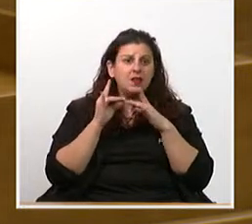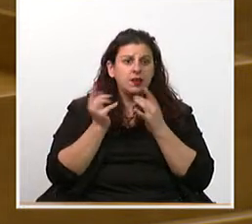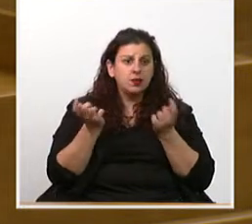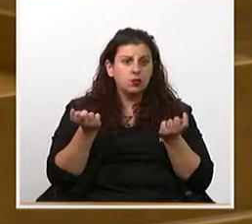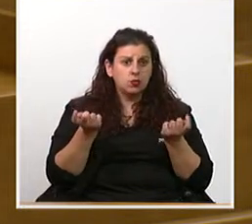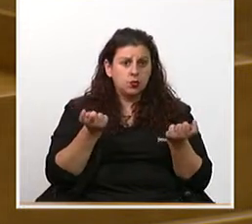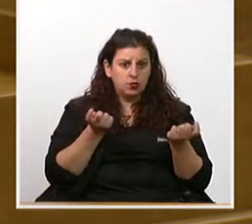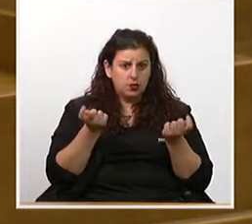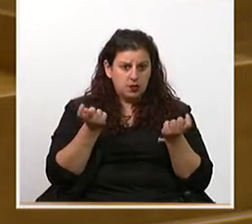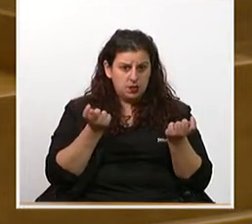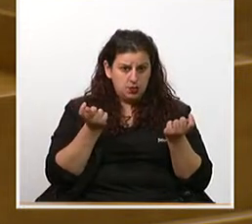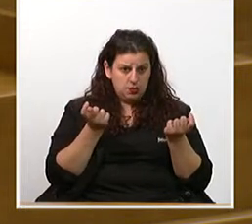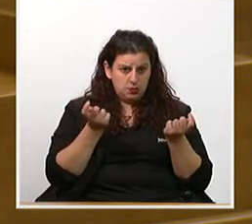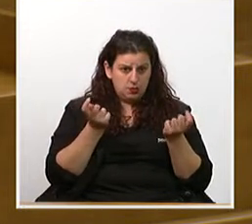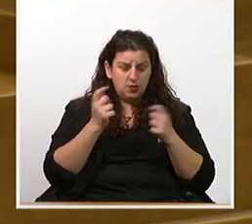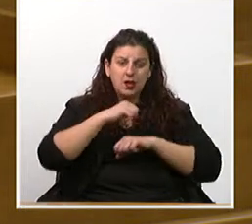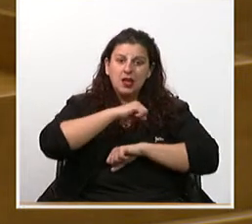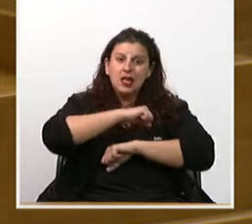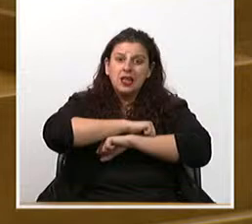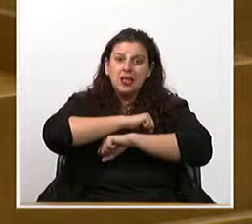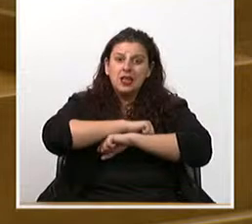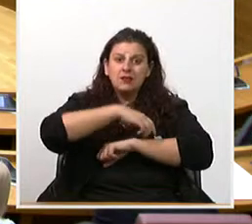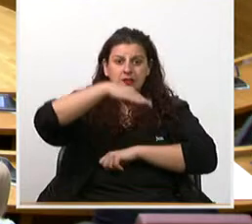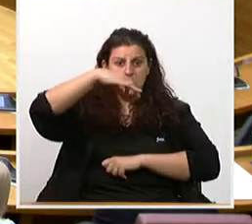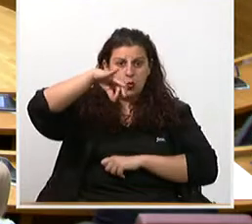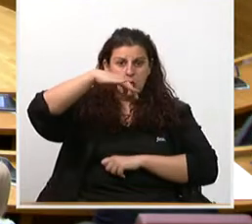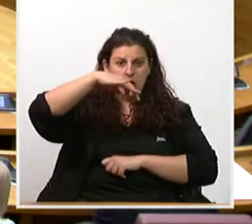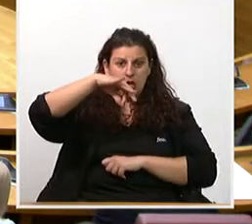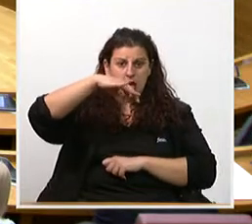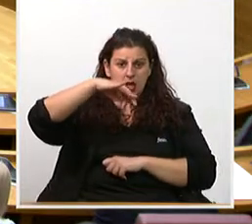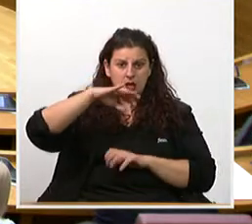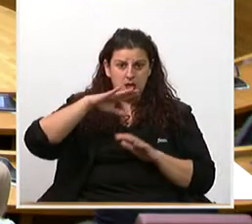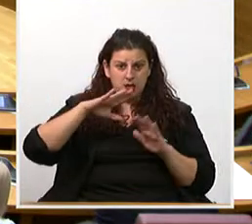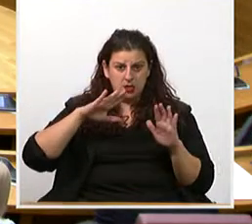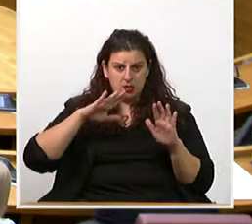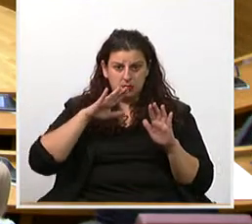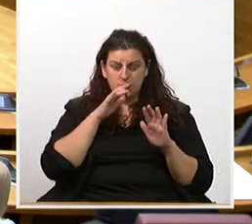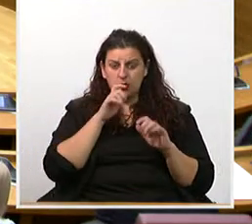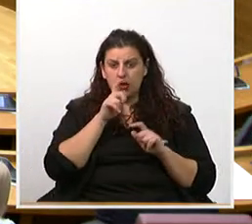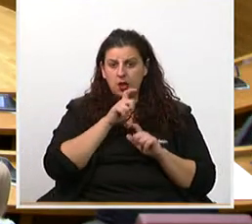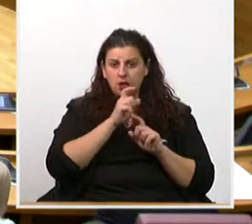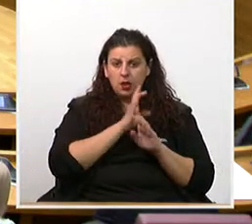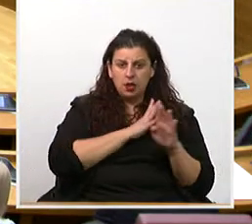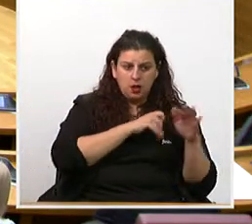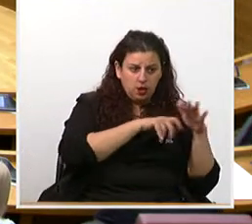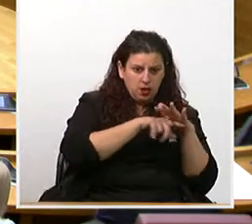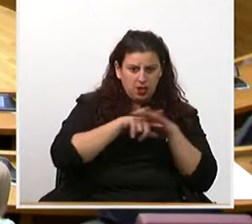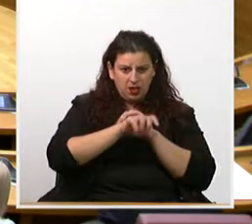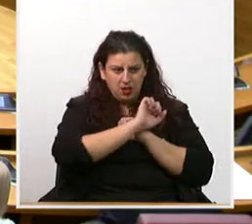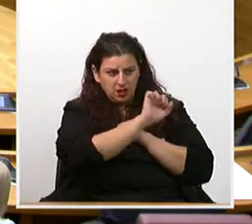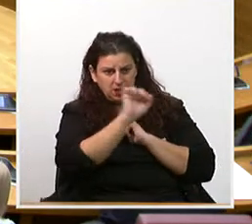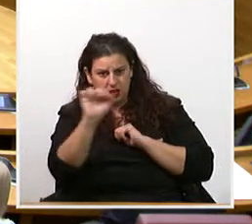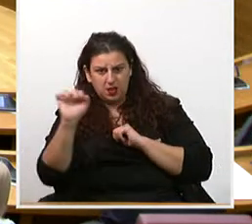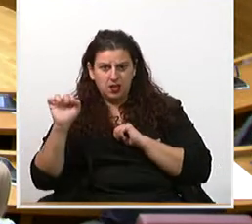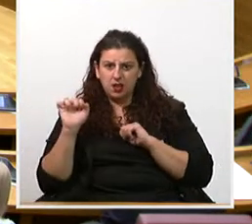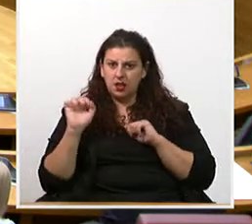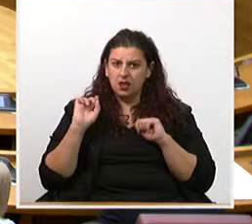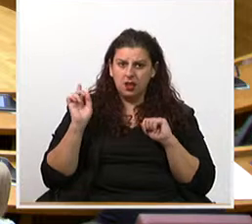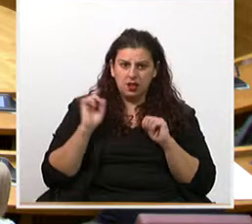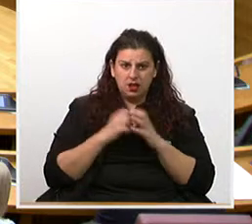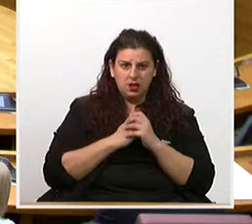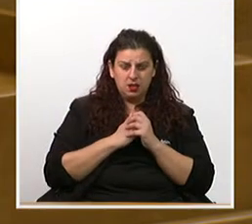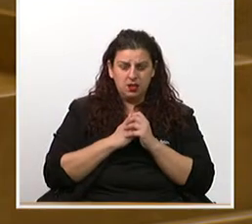vía ventanilla única para no tener a la gente tocando una ventanilla lo de Larra se acuerda usted de lo del